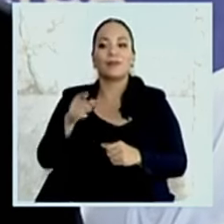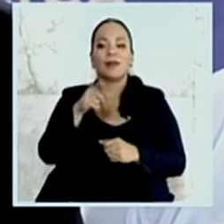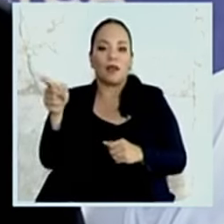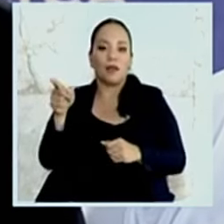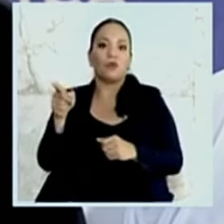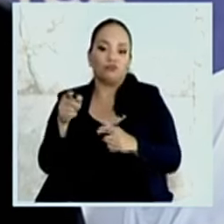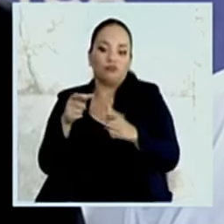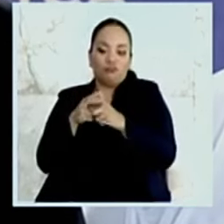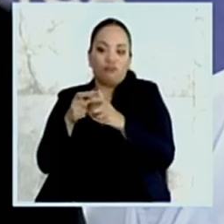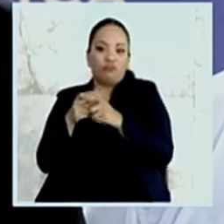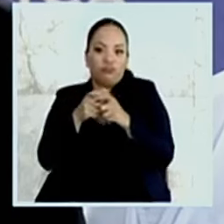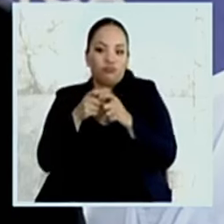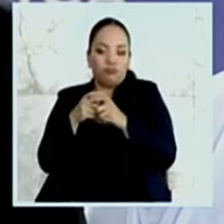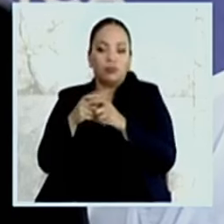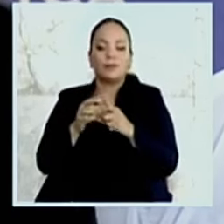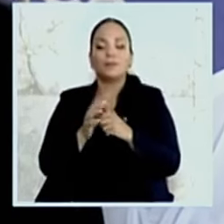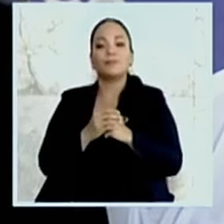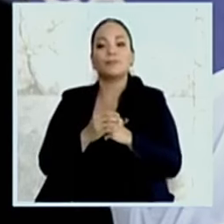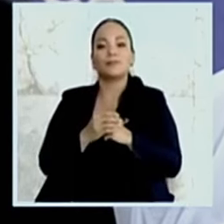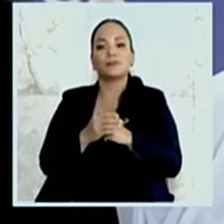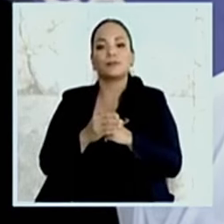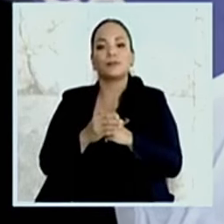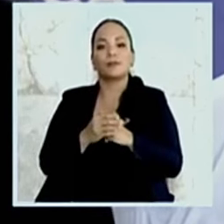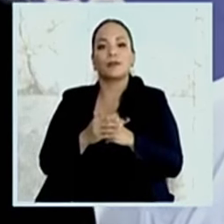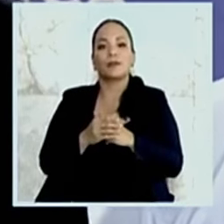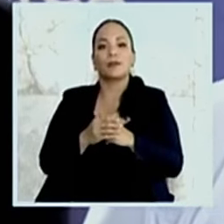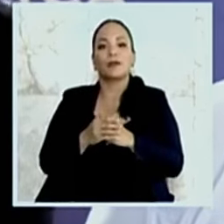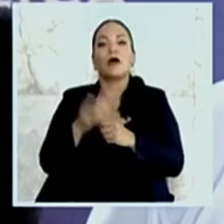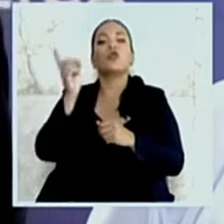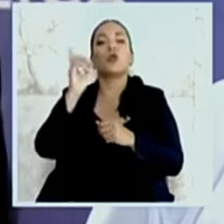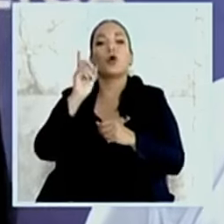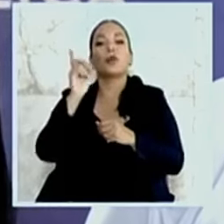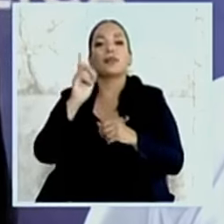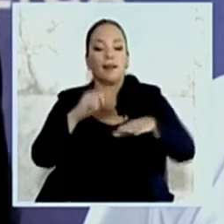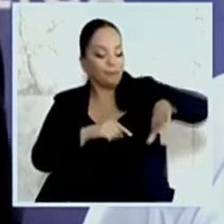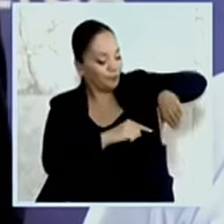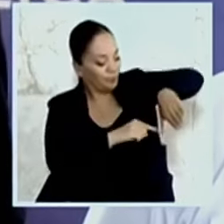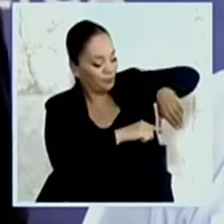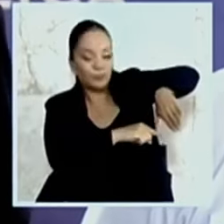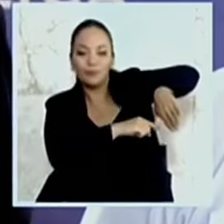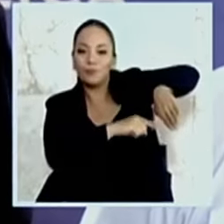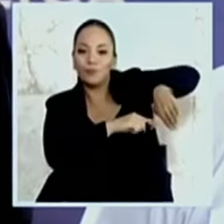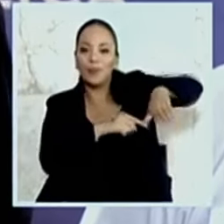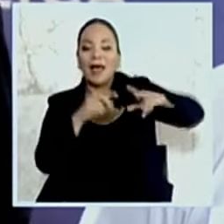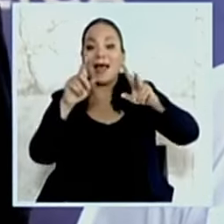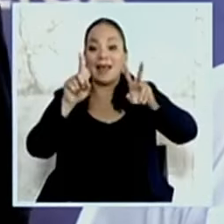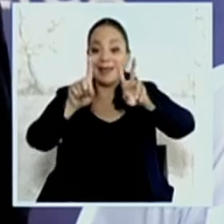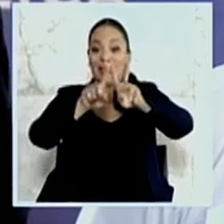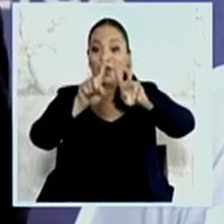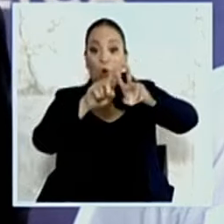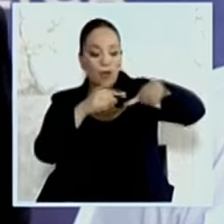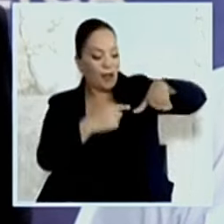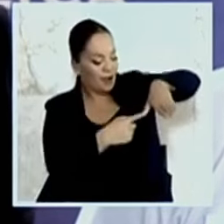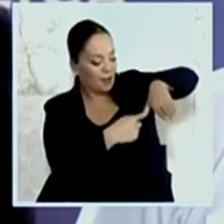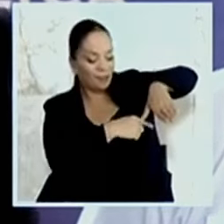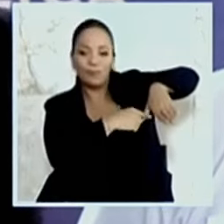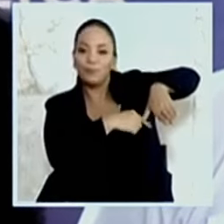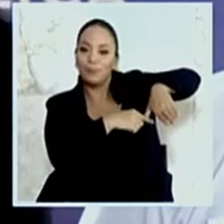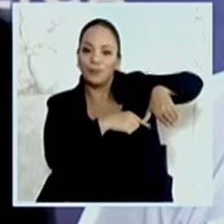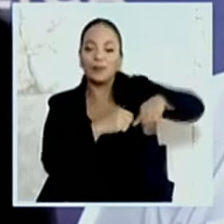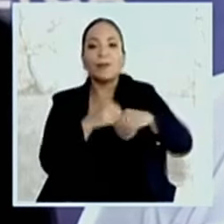escala, dentro de la parte interna del Golfo de Nicoya, para saber cuánto se